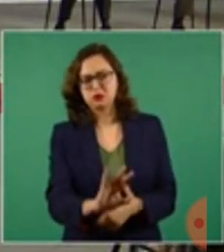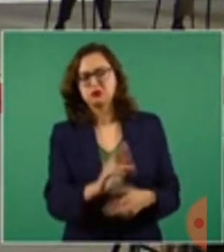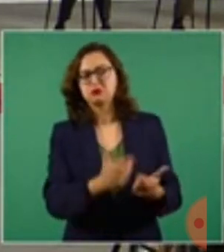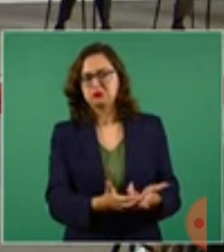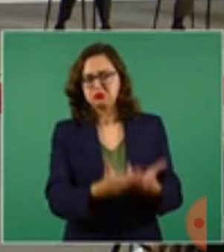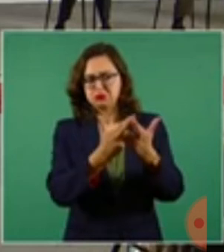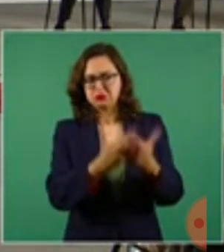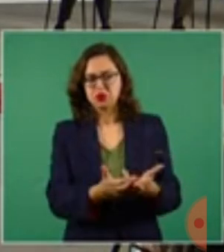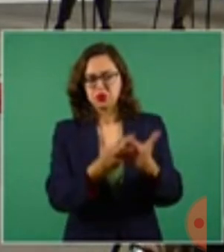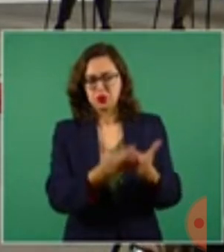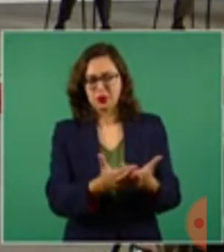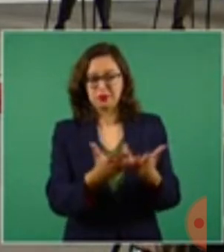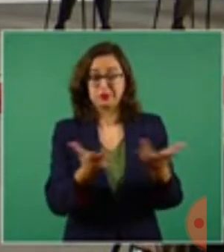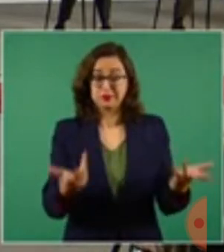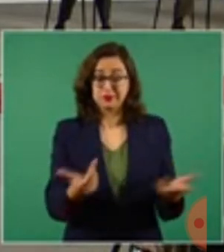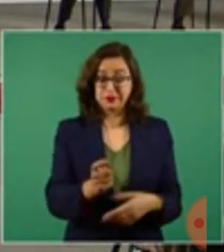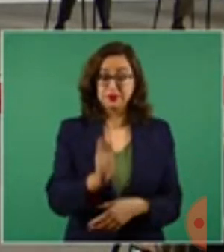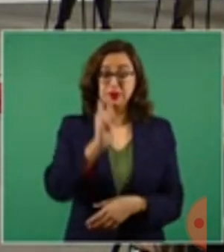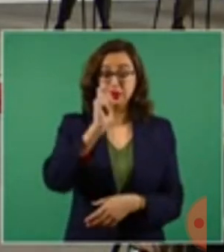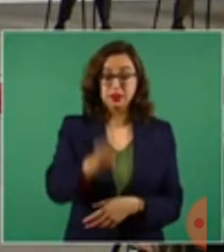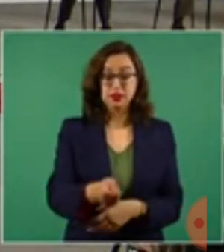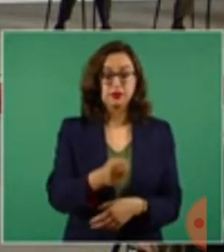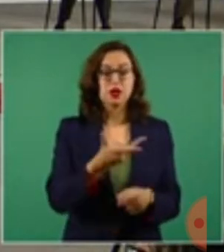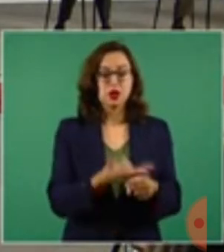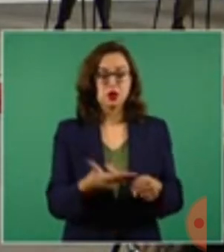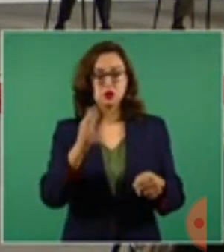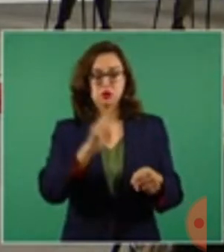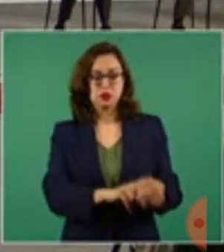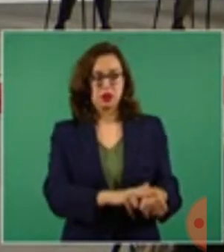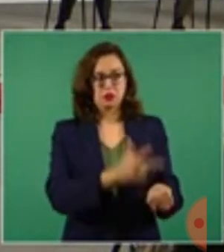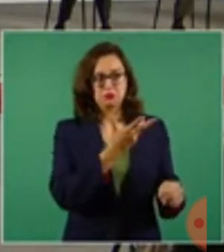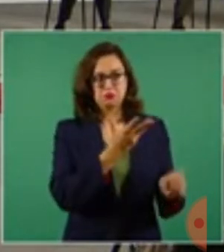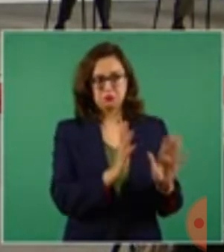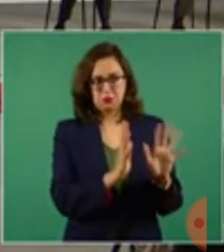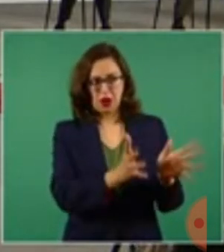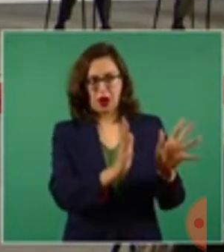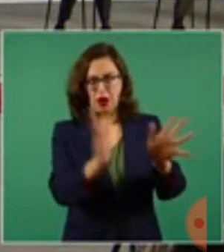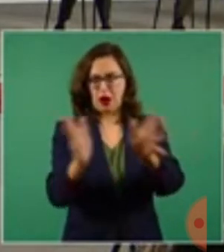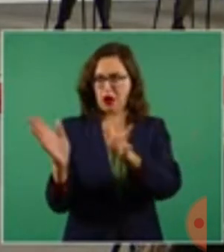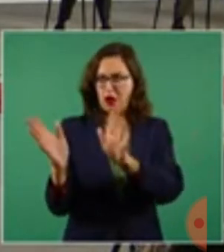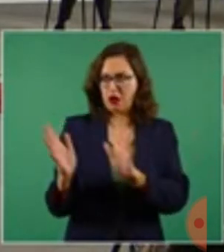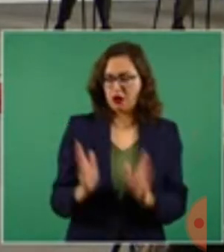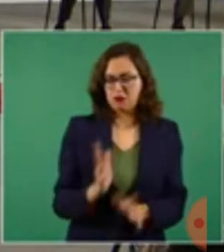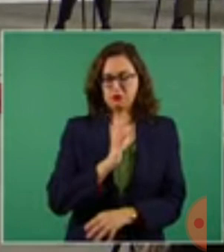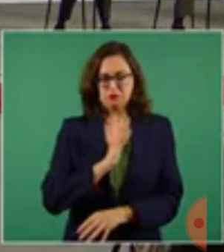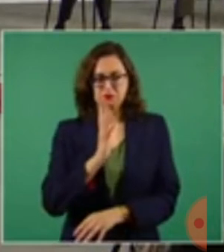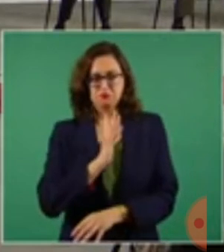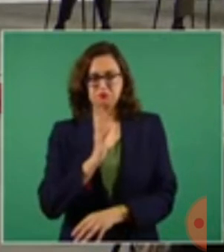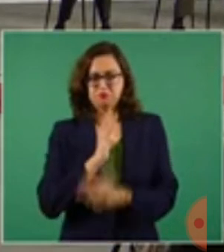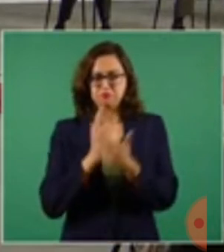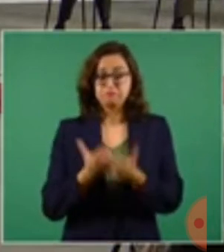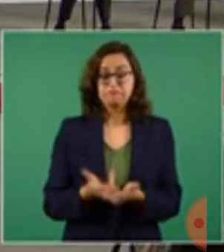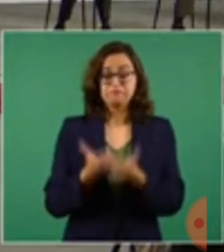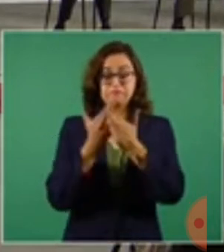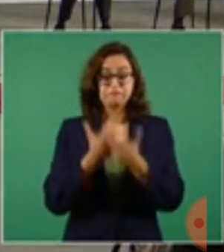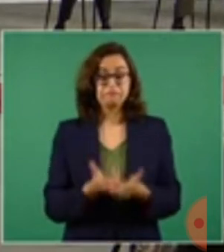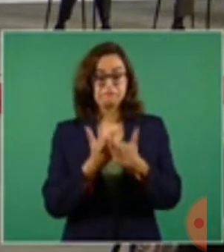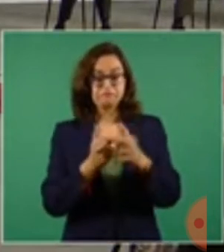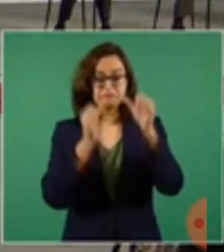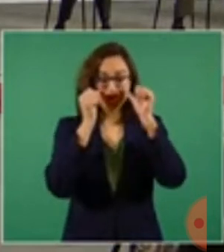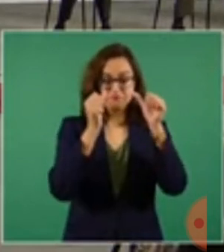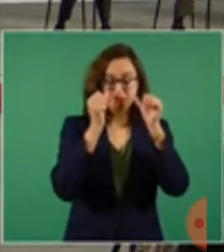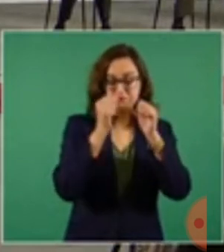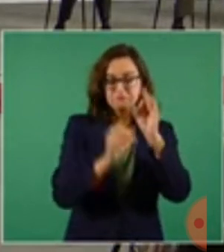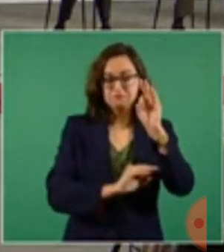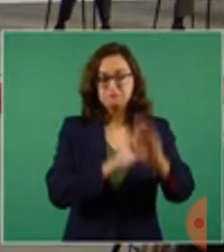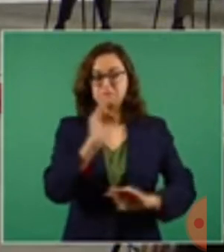Esto es decir, lo que ya se reconvirtió nos ha permitido mantener la capacidad de atender y donde ha habido incrementos